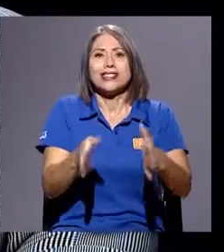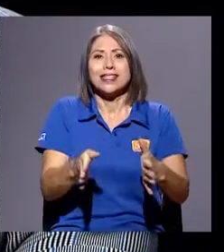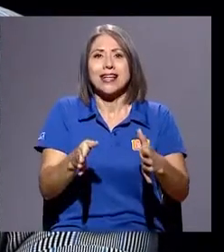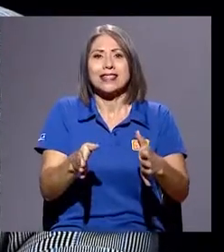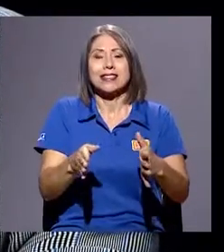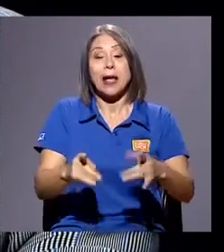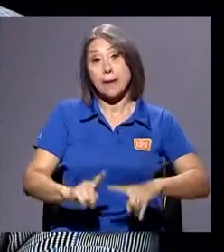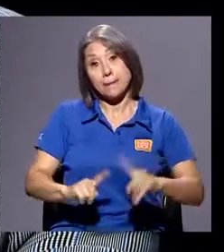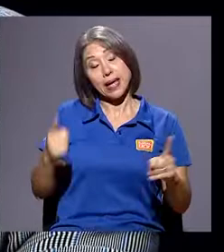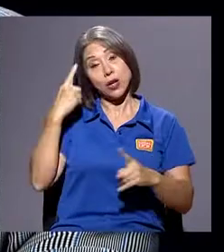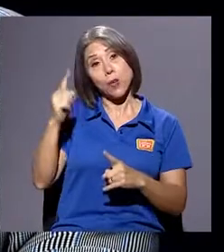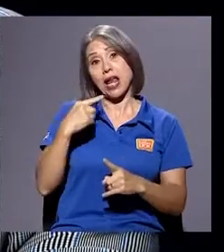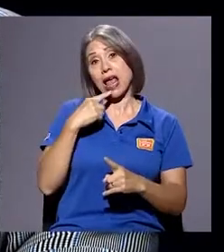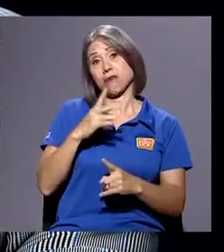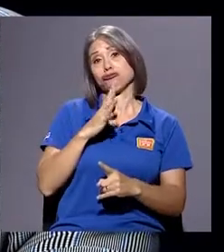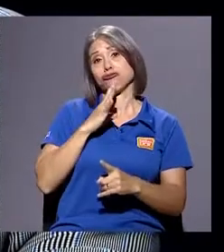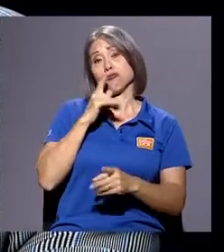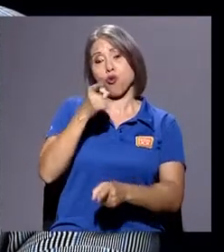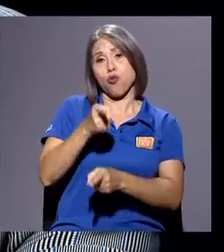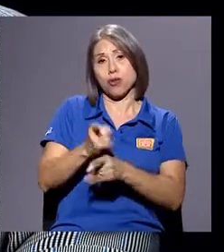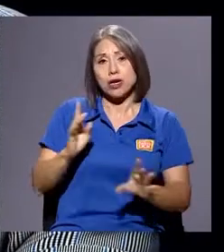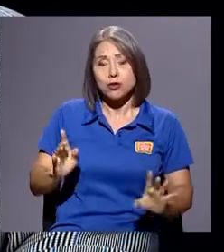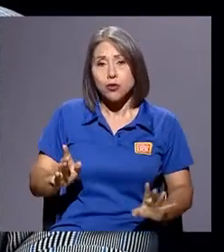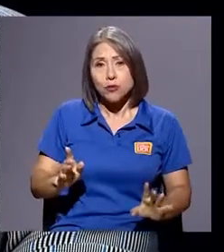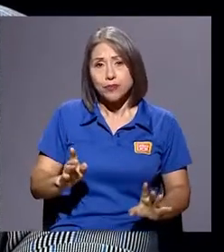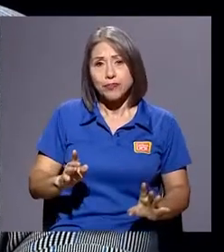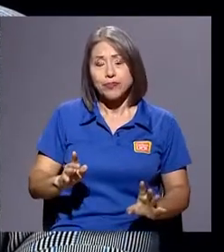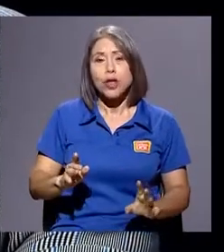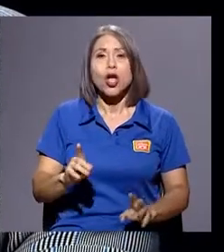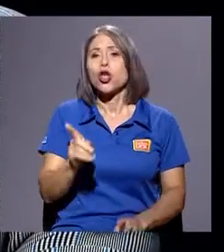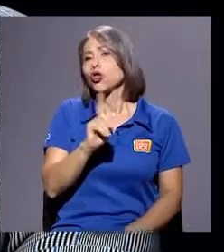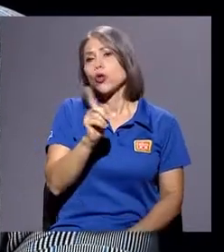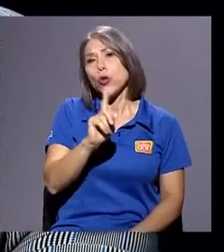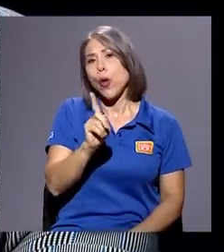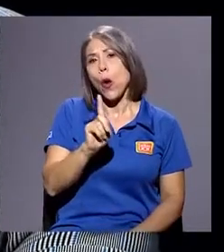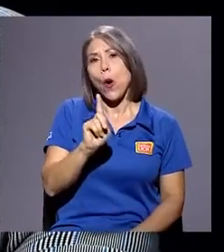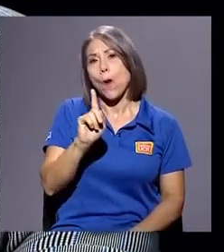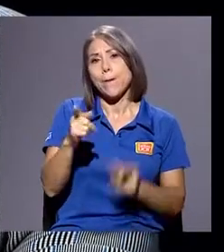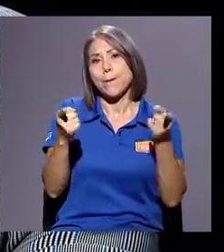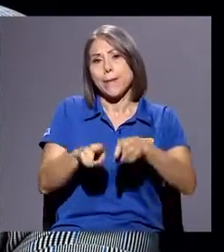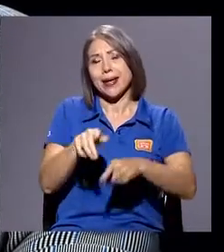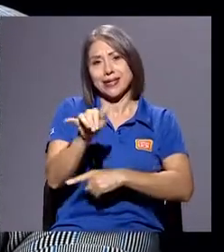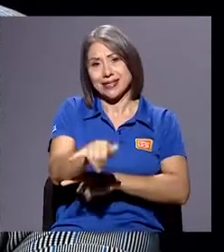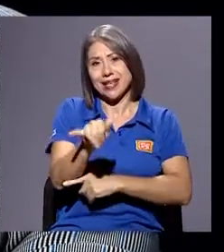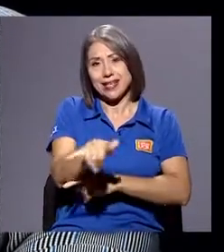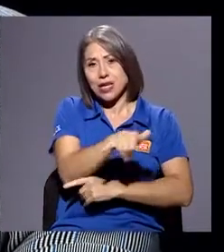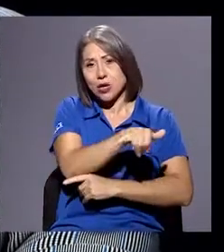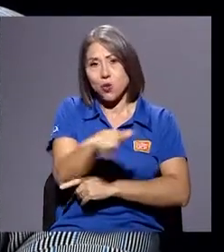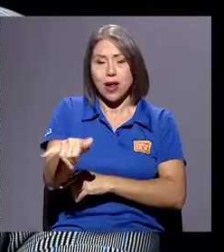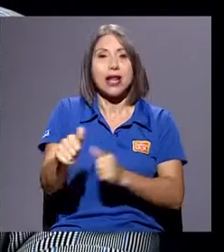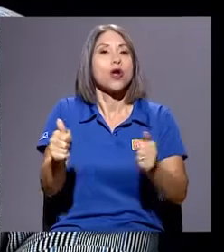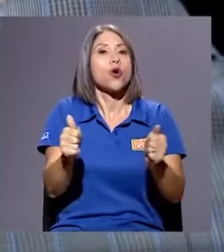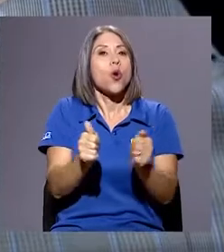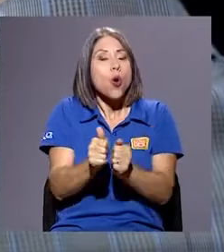correcto y digamos, consecuente, no así en la parte de infraestructura